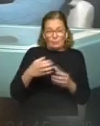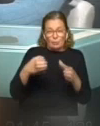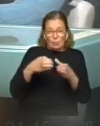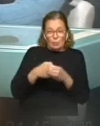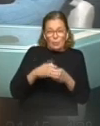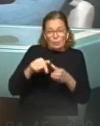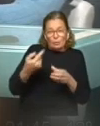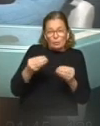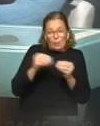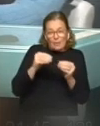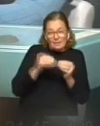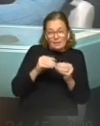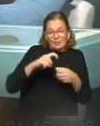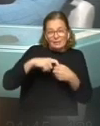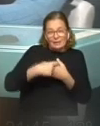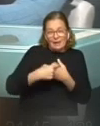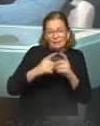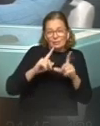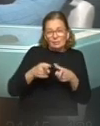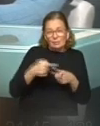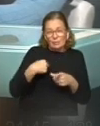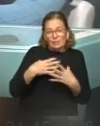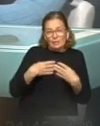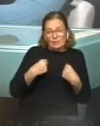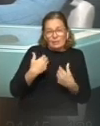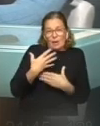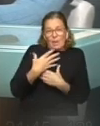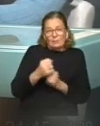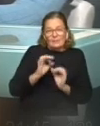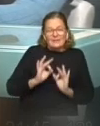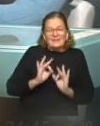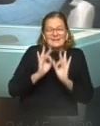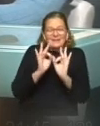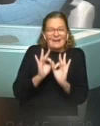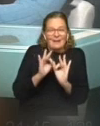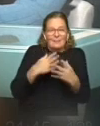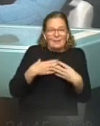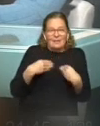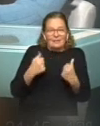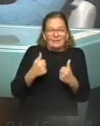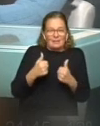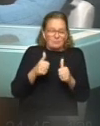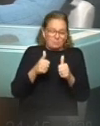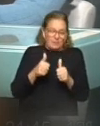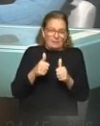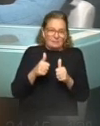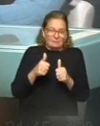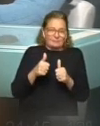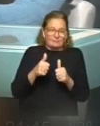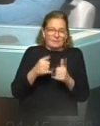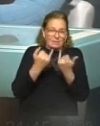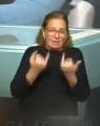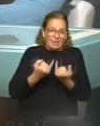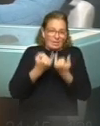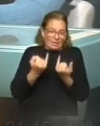gremios, de sindicatos también, yo siento ese apoyo y me hace llegar y es lo que me hace sentir reconfortado, básicamente, en el día a